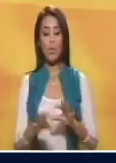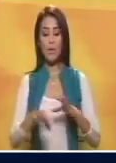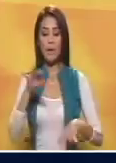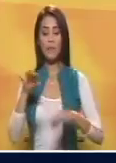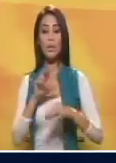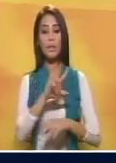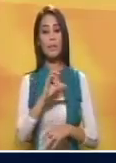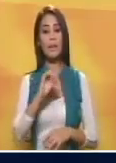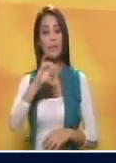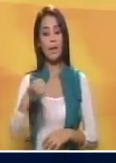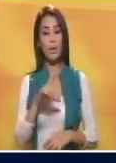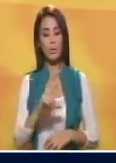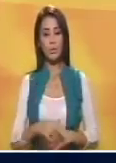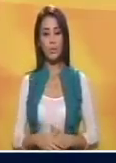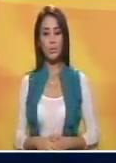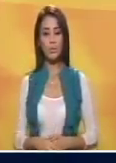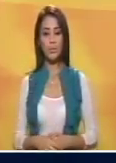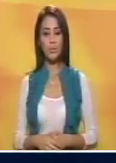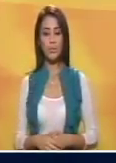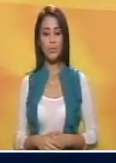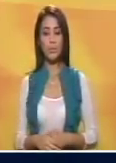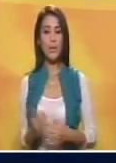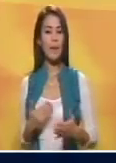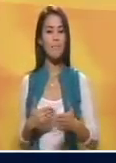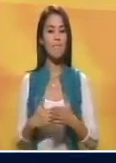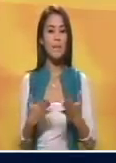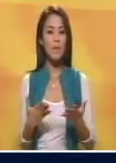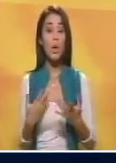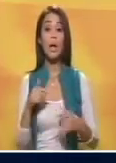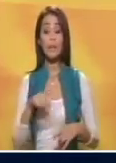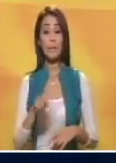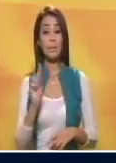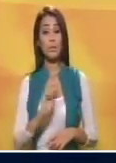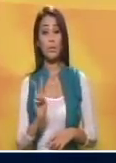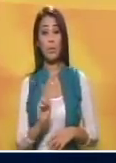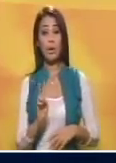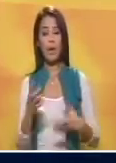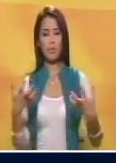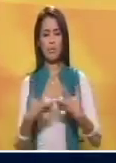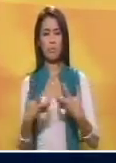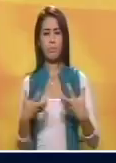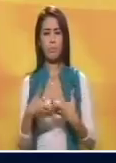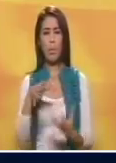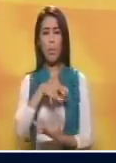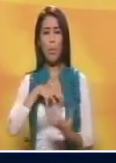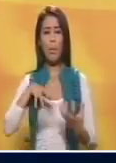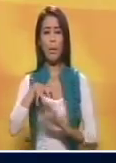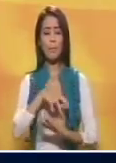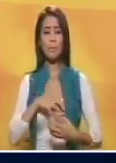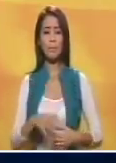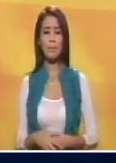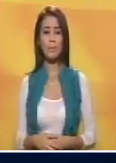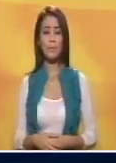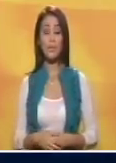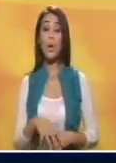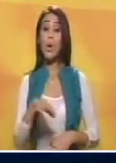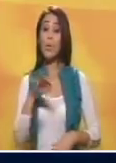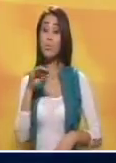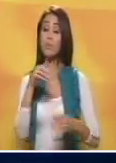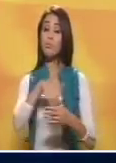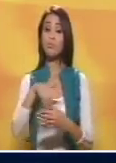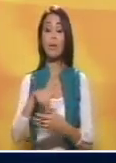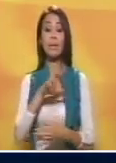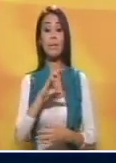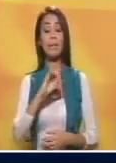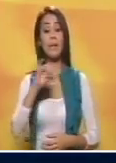30 de julio que impidió que se instaurara en Venezuela una guerra fratricida. Una elección el 30 de julio